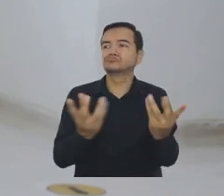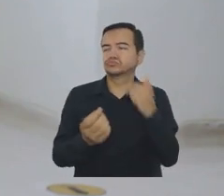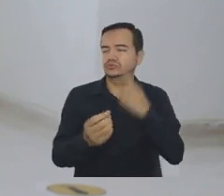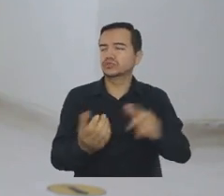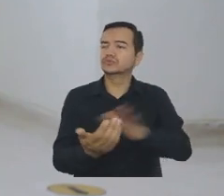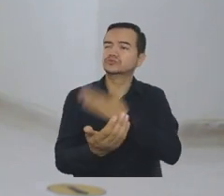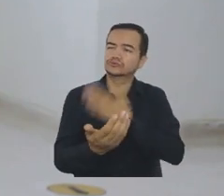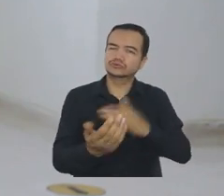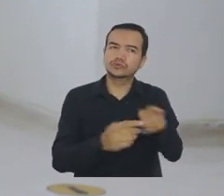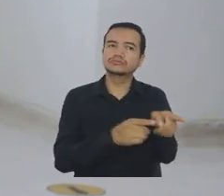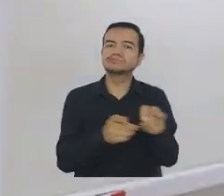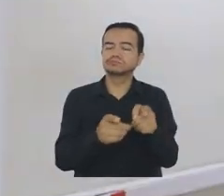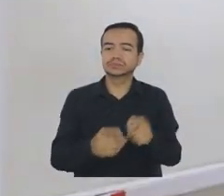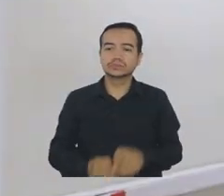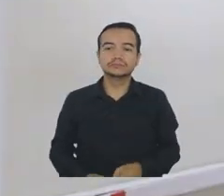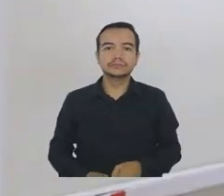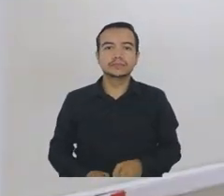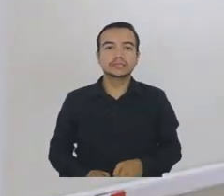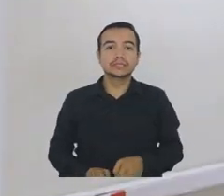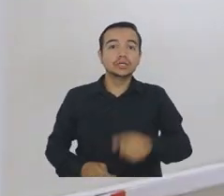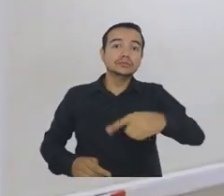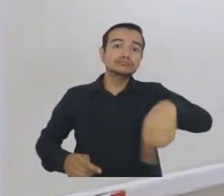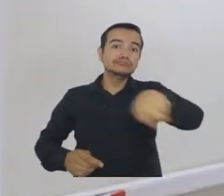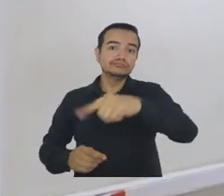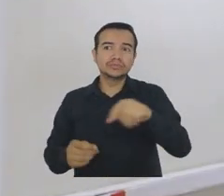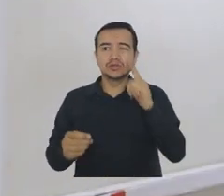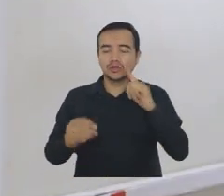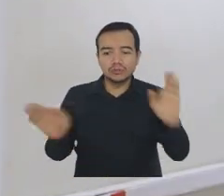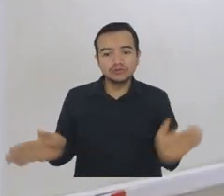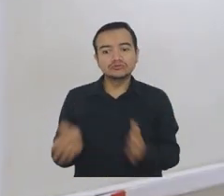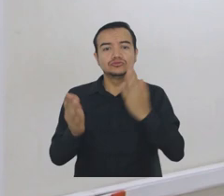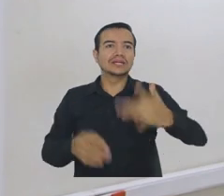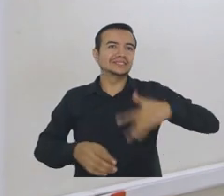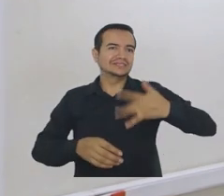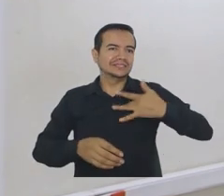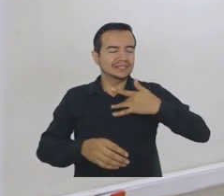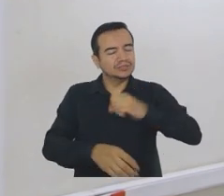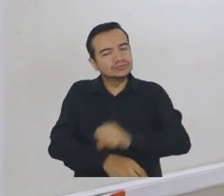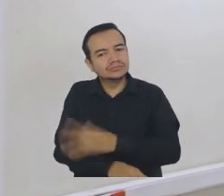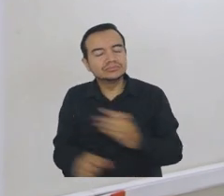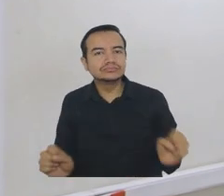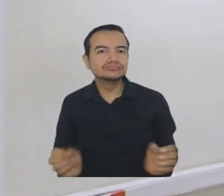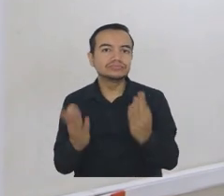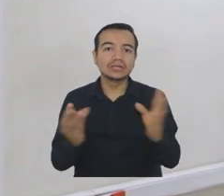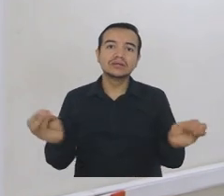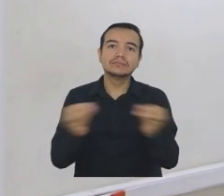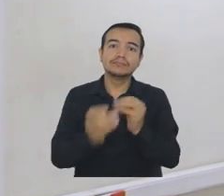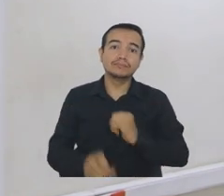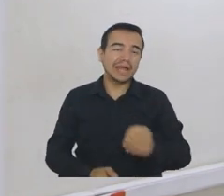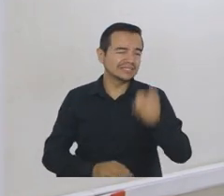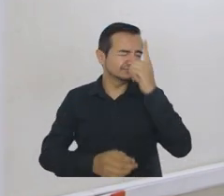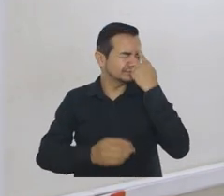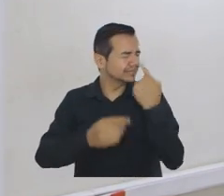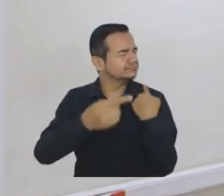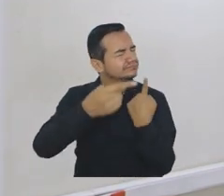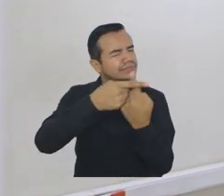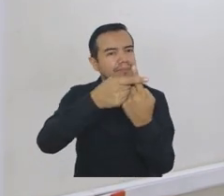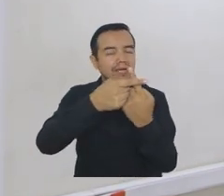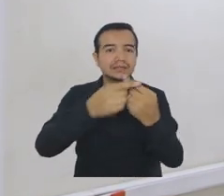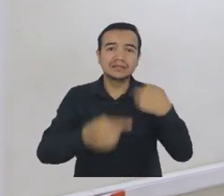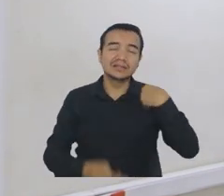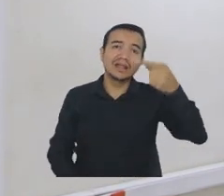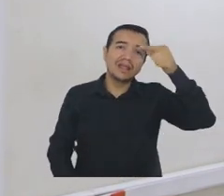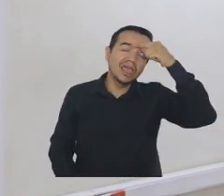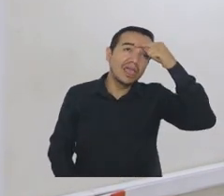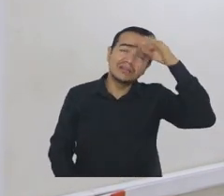y hay que apoyarlos, educarlos. Que crezcan tanto espiritual como físicamente y tener la mente siempre positiva, sacarse el rancho de